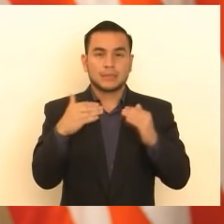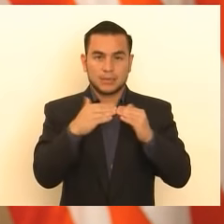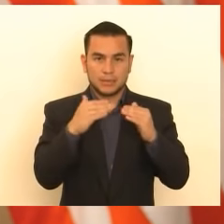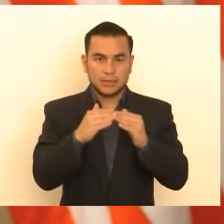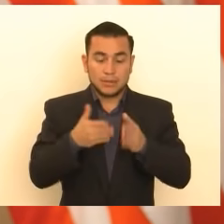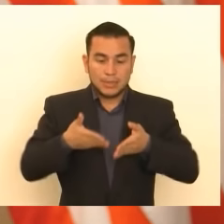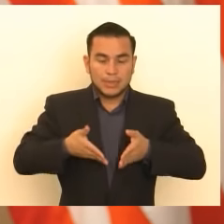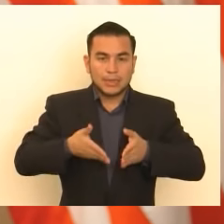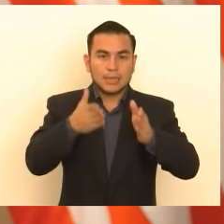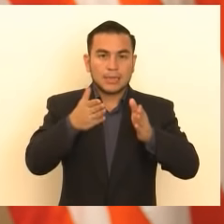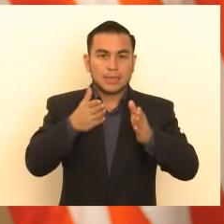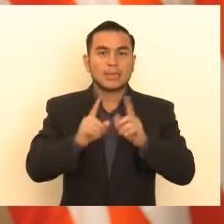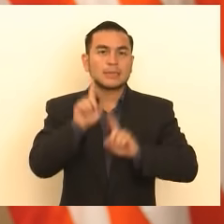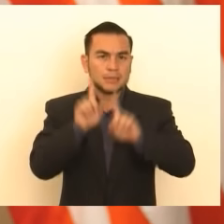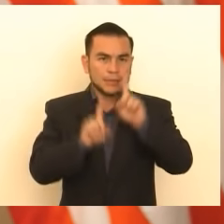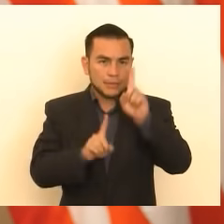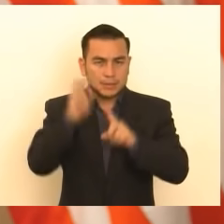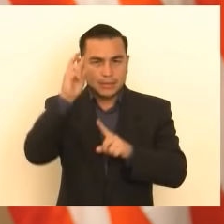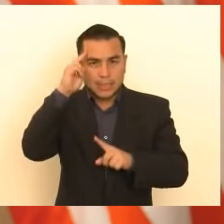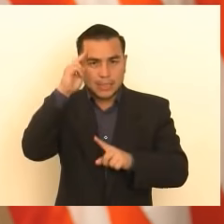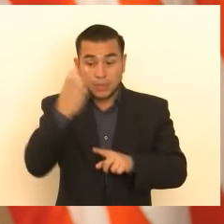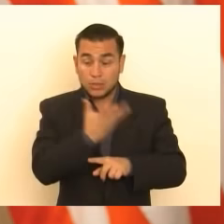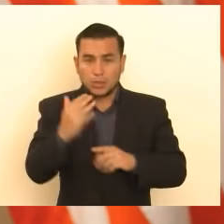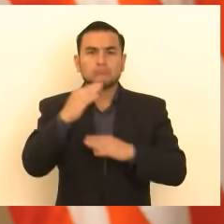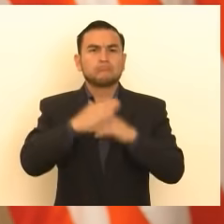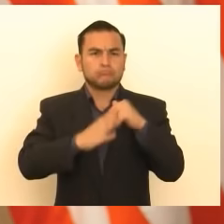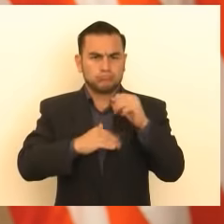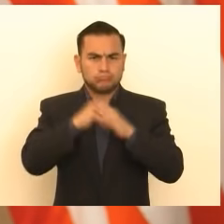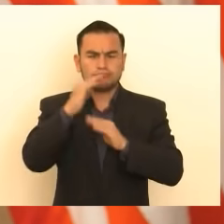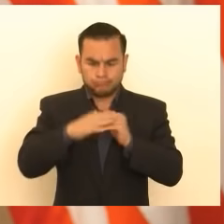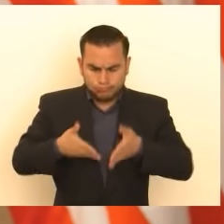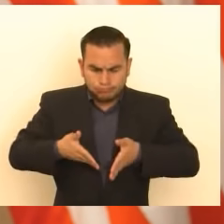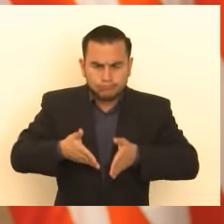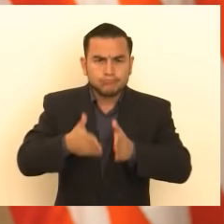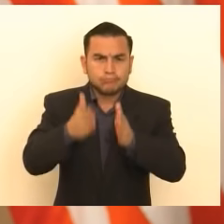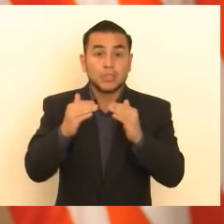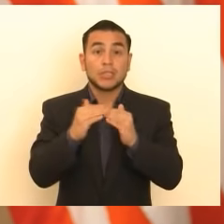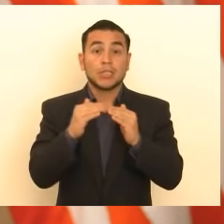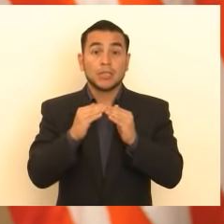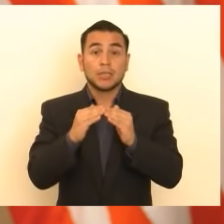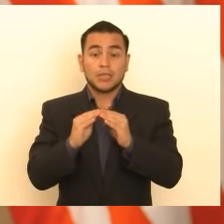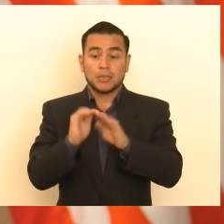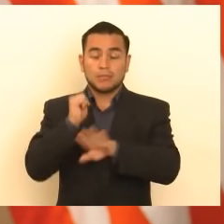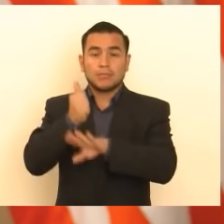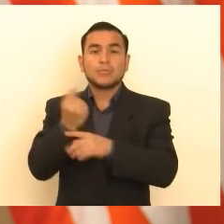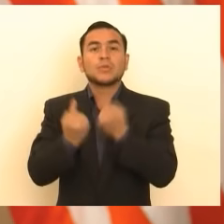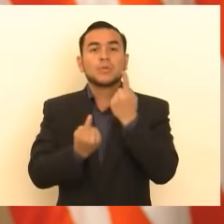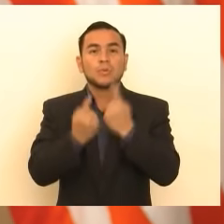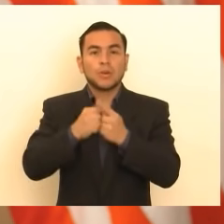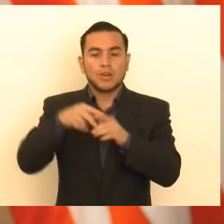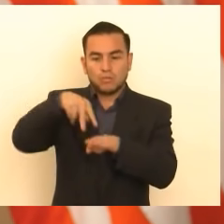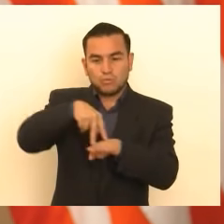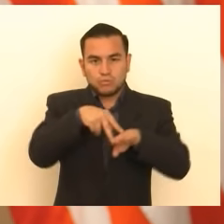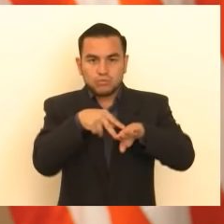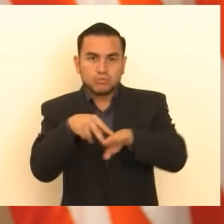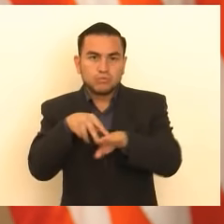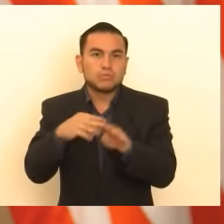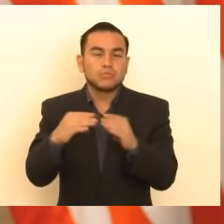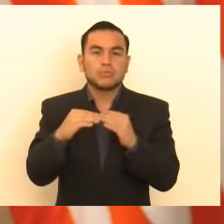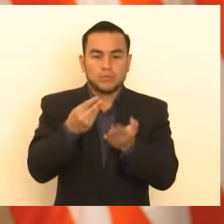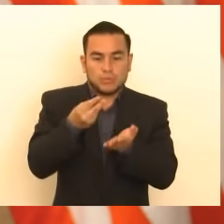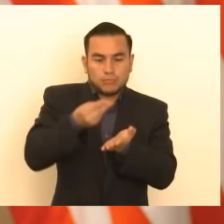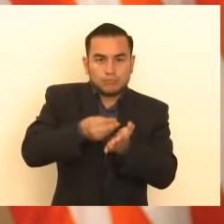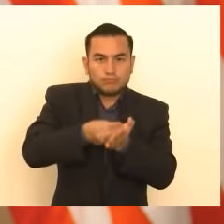habían prometido, se están haciendo ahora. Proyectos emblemáticos como Surf City o el plan de despegue económico